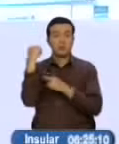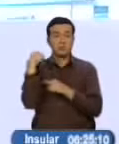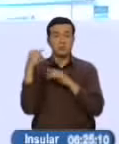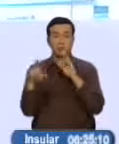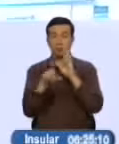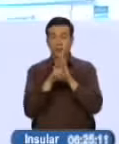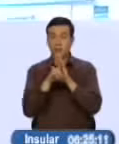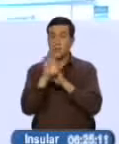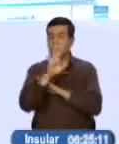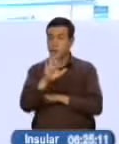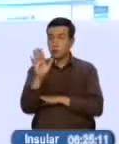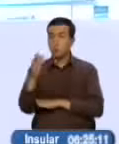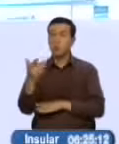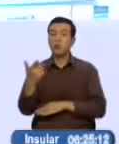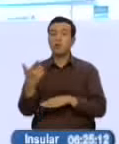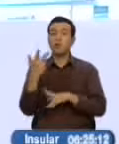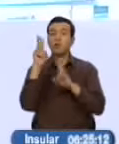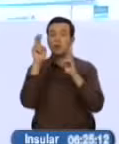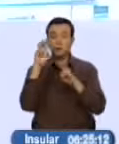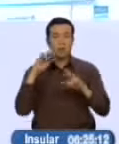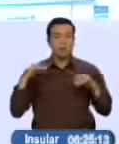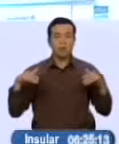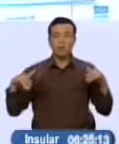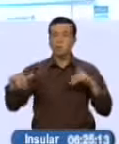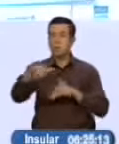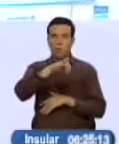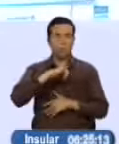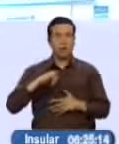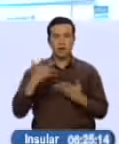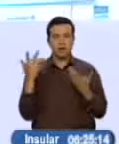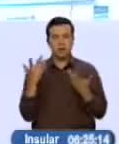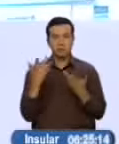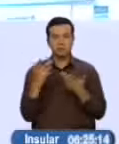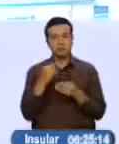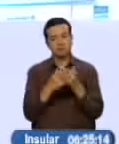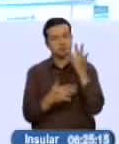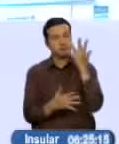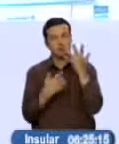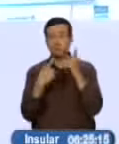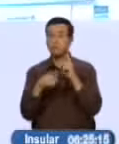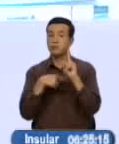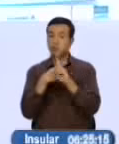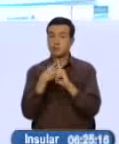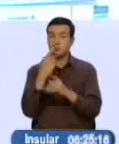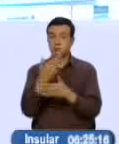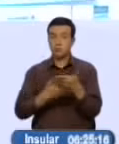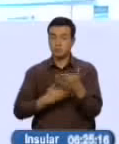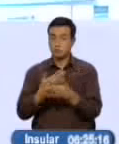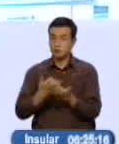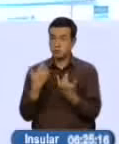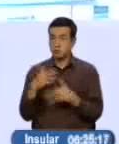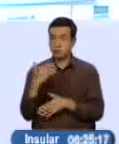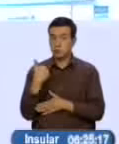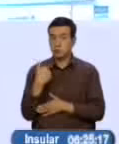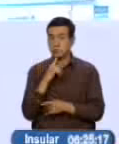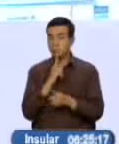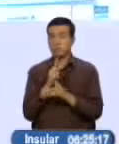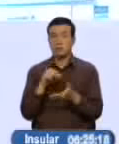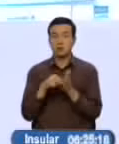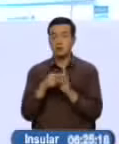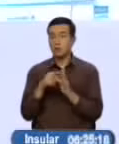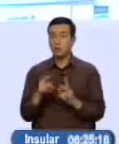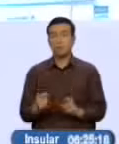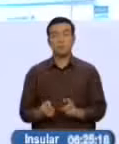ley, de transversalizar el sistema integral de cultura, y eso le da una riqueza y un plus al texto que hoy tenemos. Porque no es un texto que